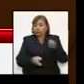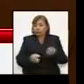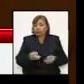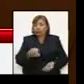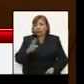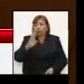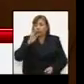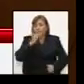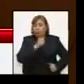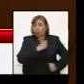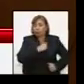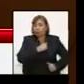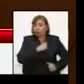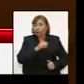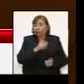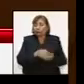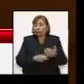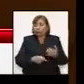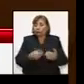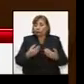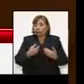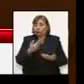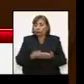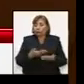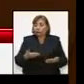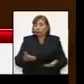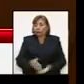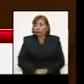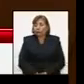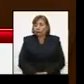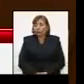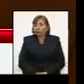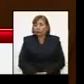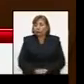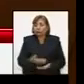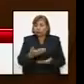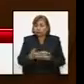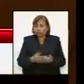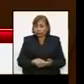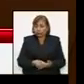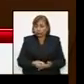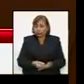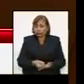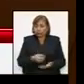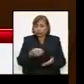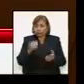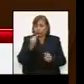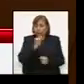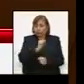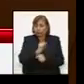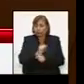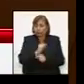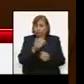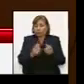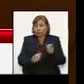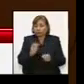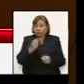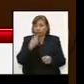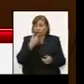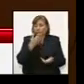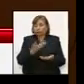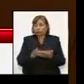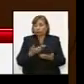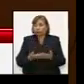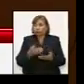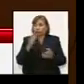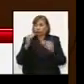policía, nosotros que estamos en la investigación, ejecutamos el desarraje y la incautación y la detención también de las personas. Recuerden que es un